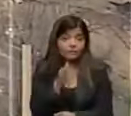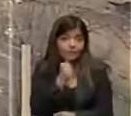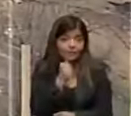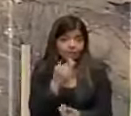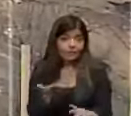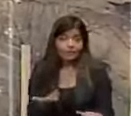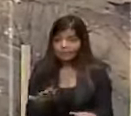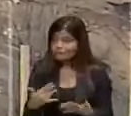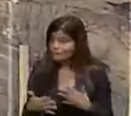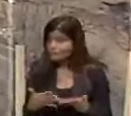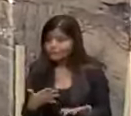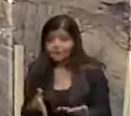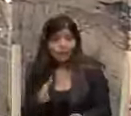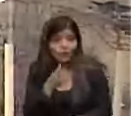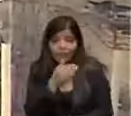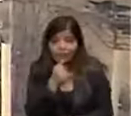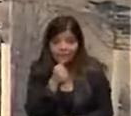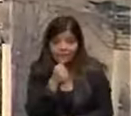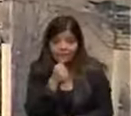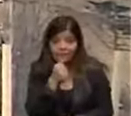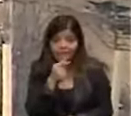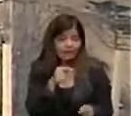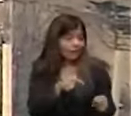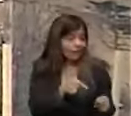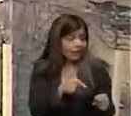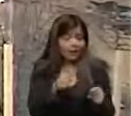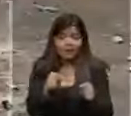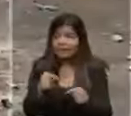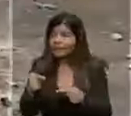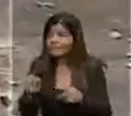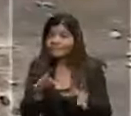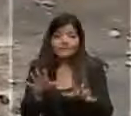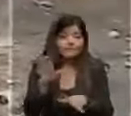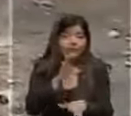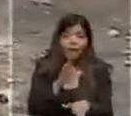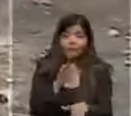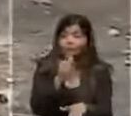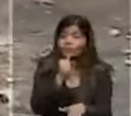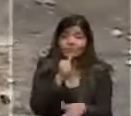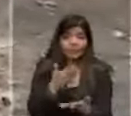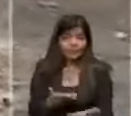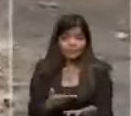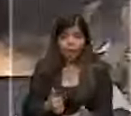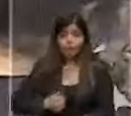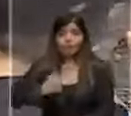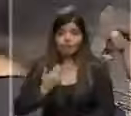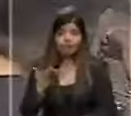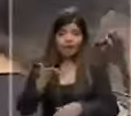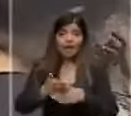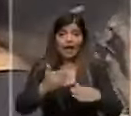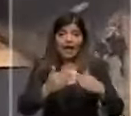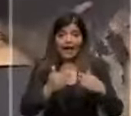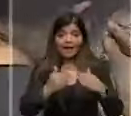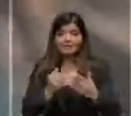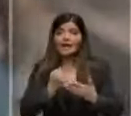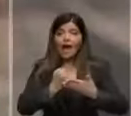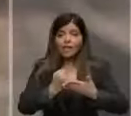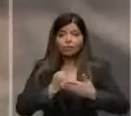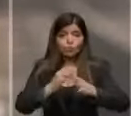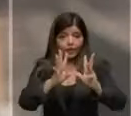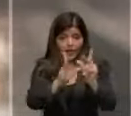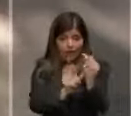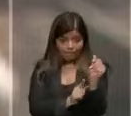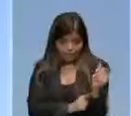14 años no estaba. Es que no estaba acá, no estaba más allá. Voluntarios han llegado a la casa de Anastasia a ayudar a la